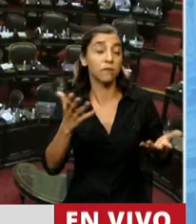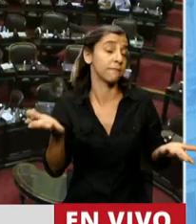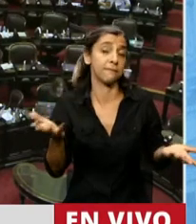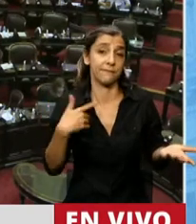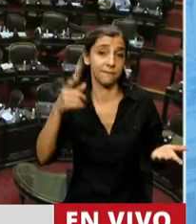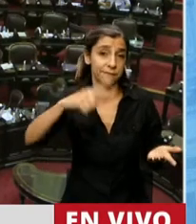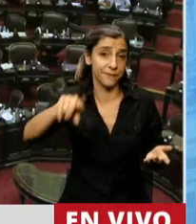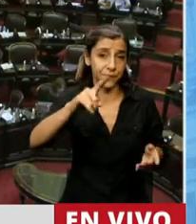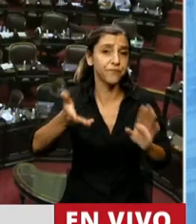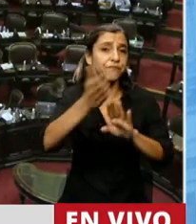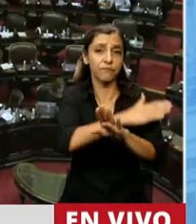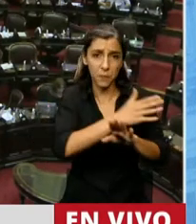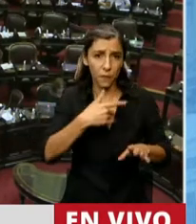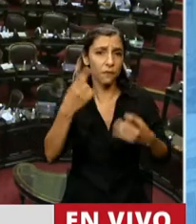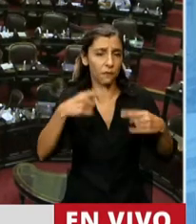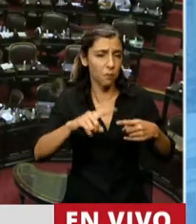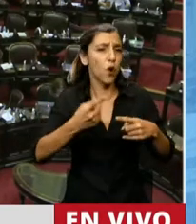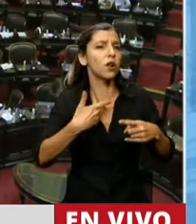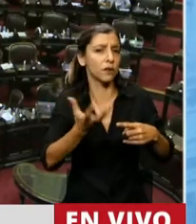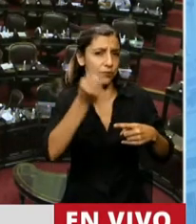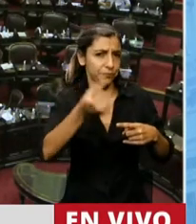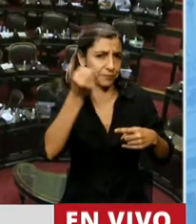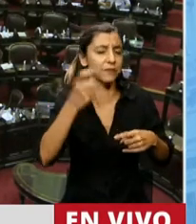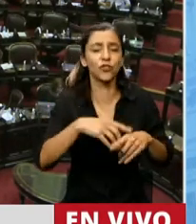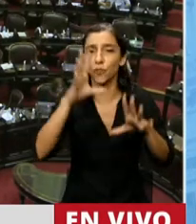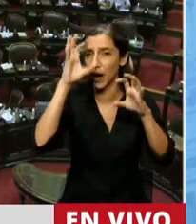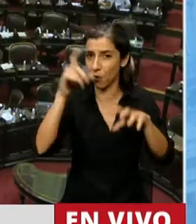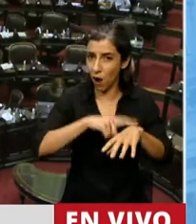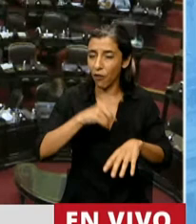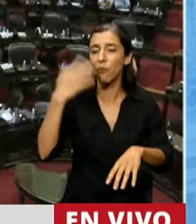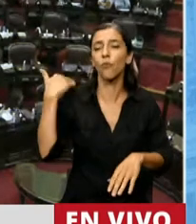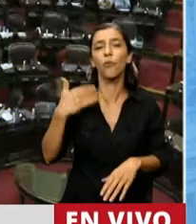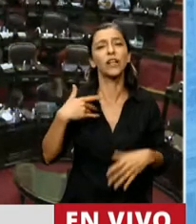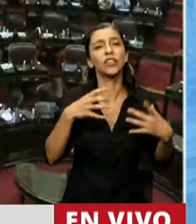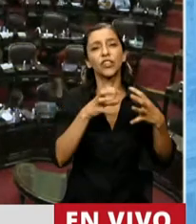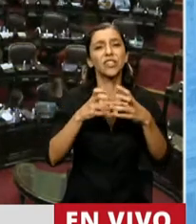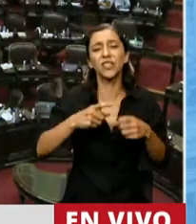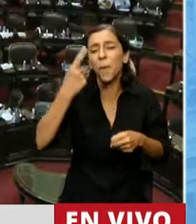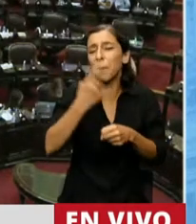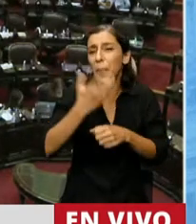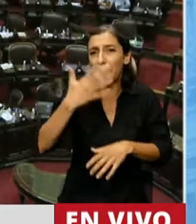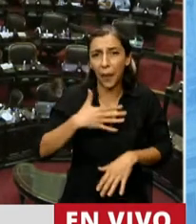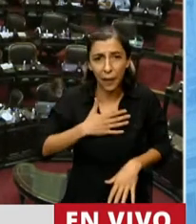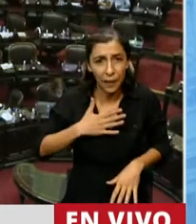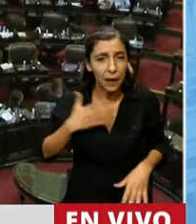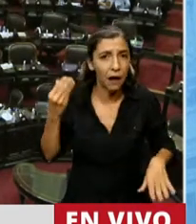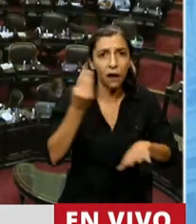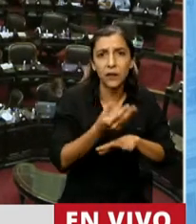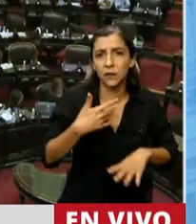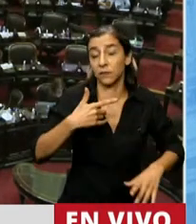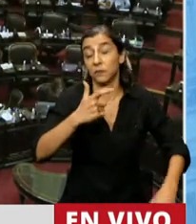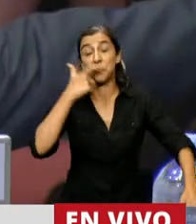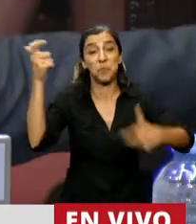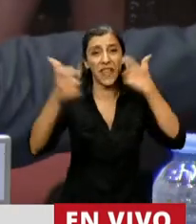que acá se mencionó varias veces fue mi primera sesión llena de piedras llenas de agresión es una guerra de guerrillas